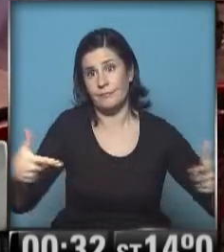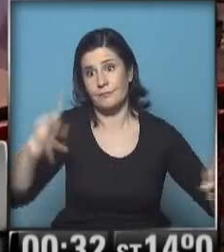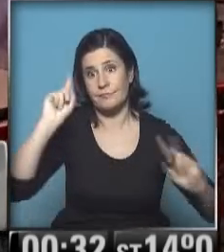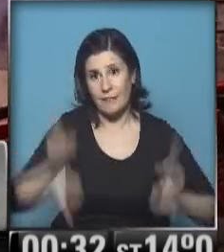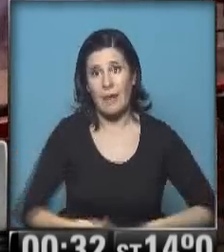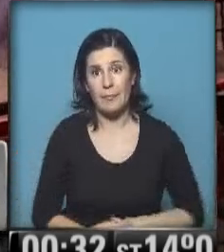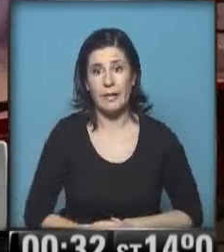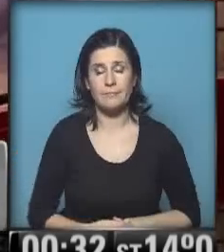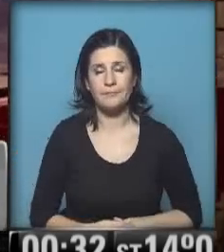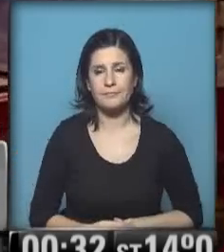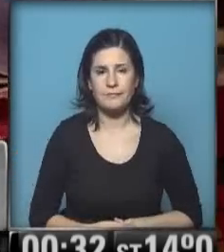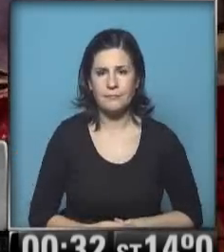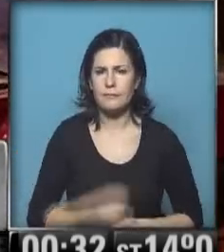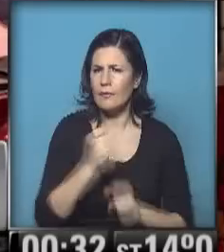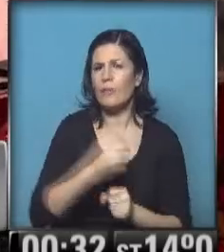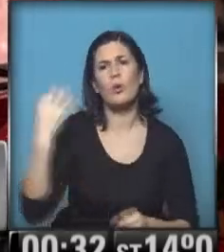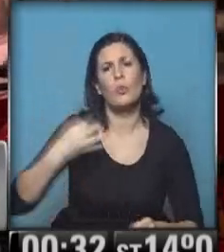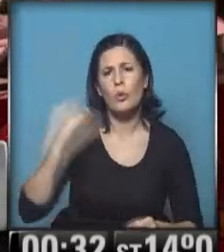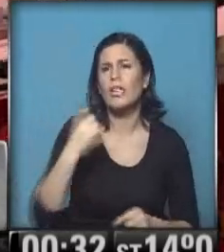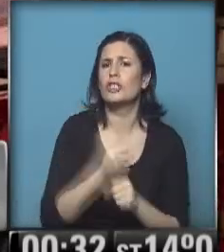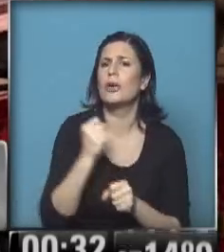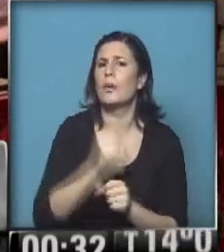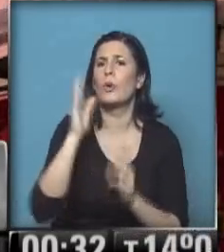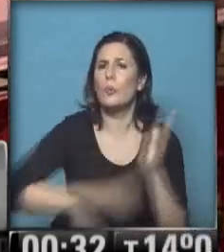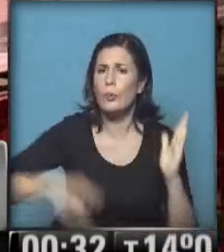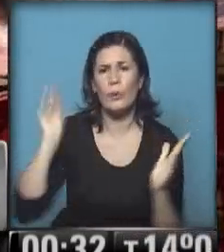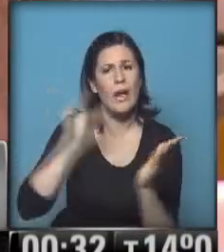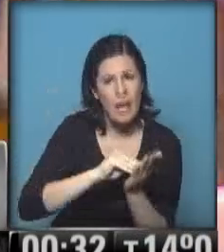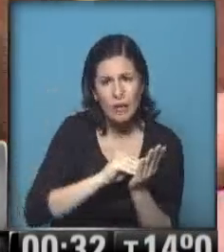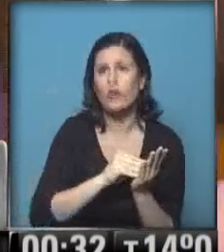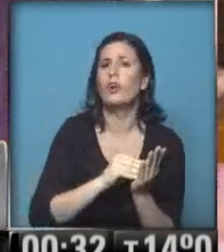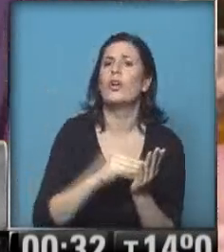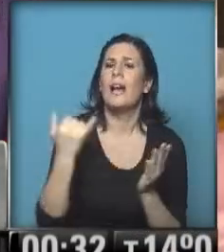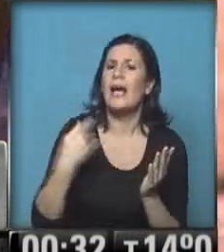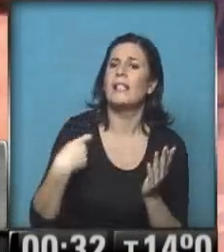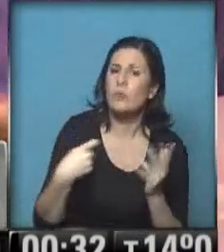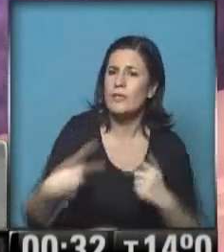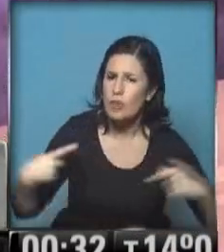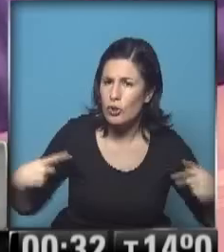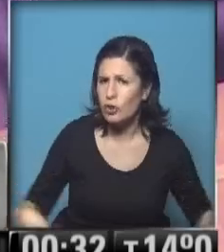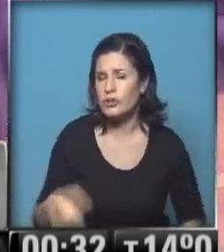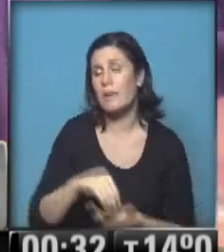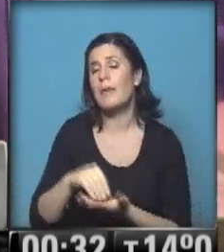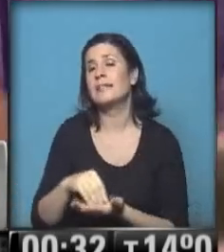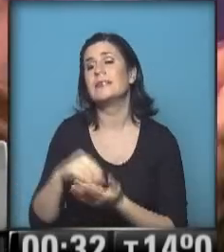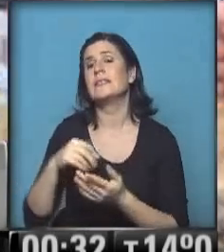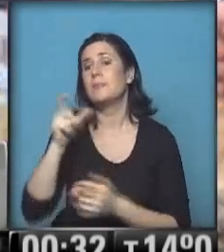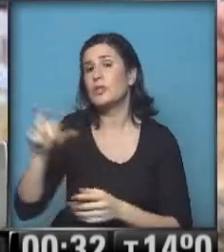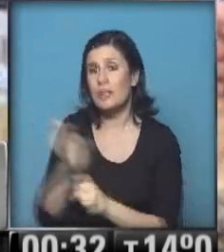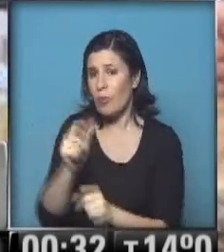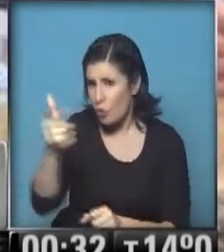creció muy fuerte el empleo de calidad, que es aquel empleo registrado en la Seguridad Social, y se redujo muy marcadamente también la